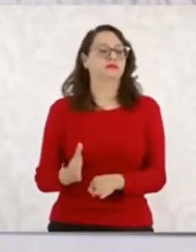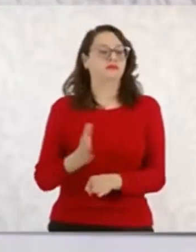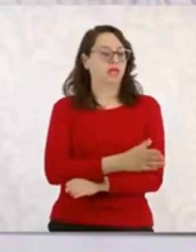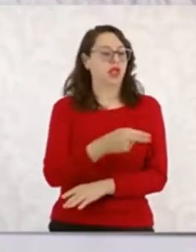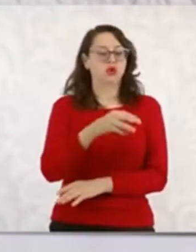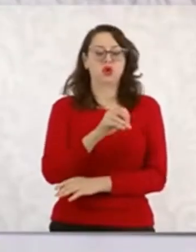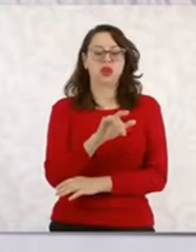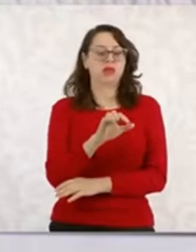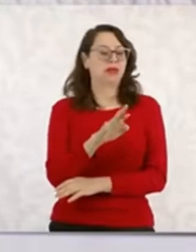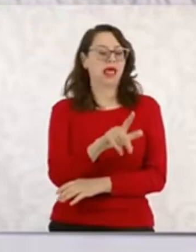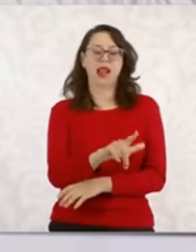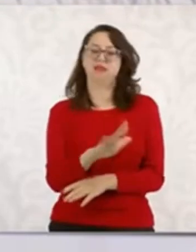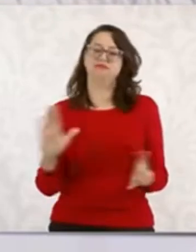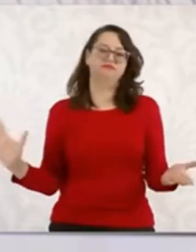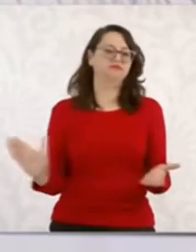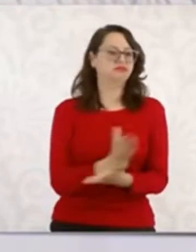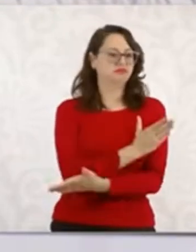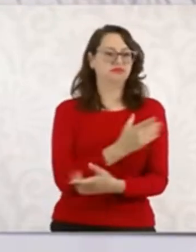neoliberal.